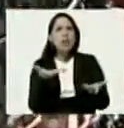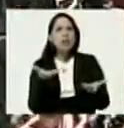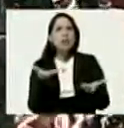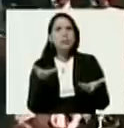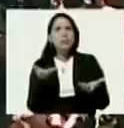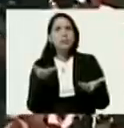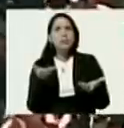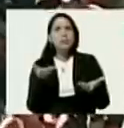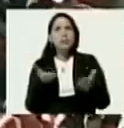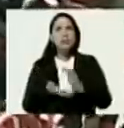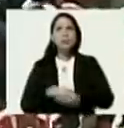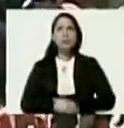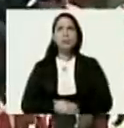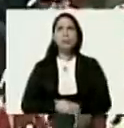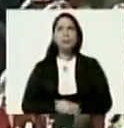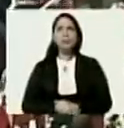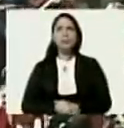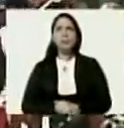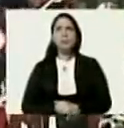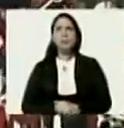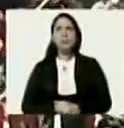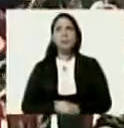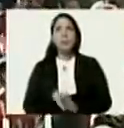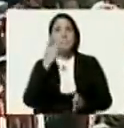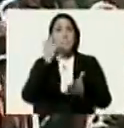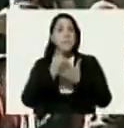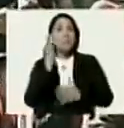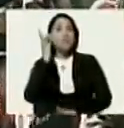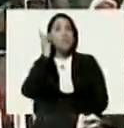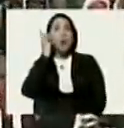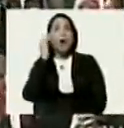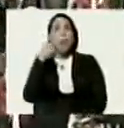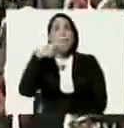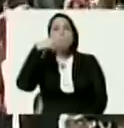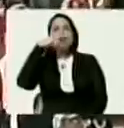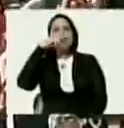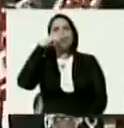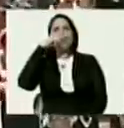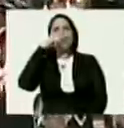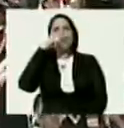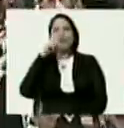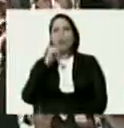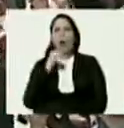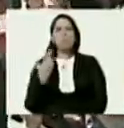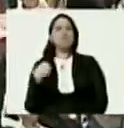sol? Ah, miren esa mujer con bigotes ahí, ni se mueve.